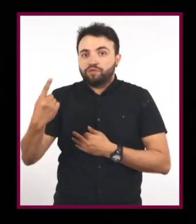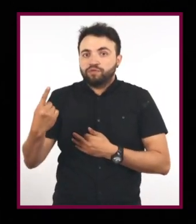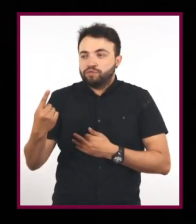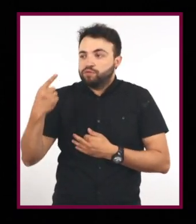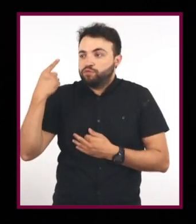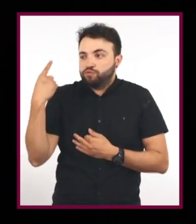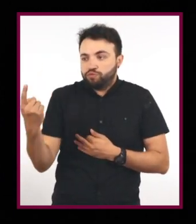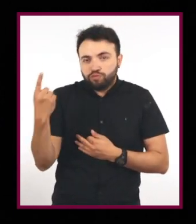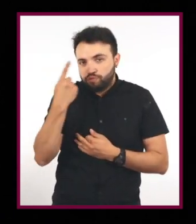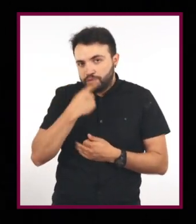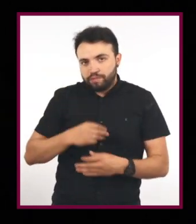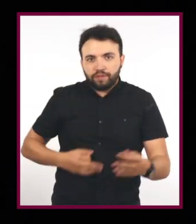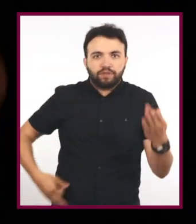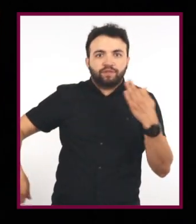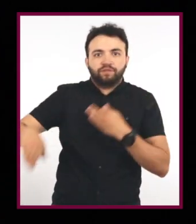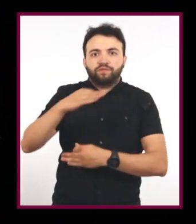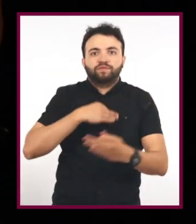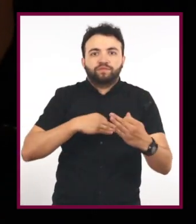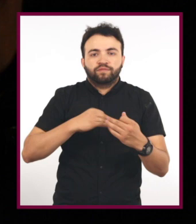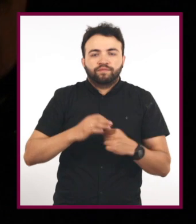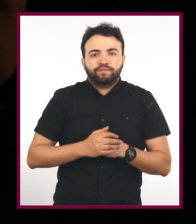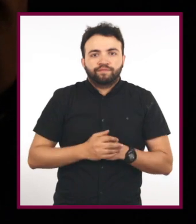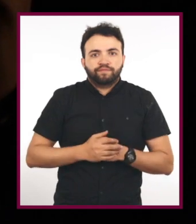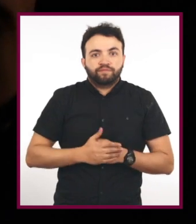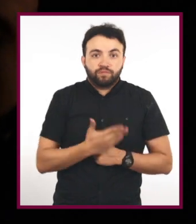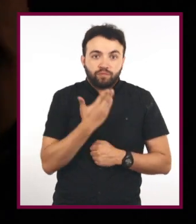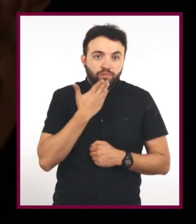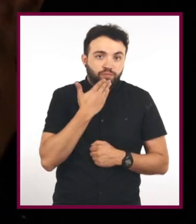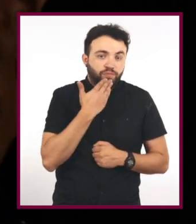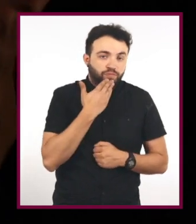¿Todo es para uno? Y uno para todos.